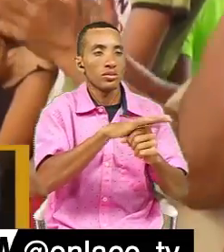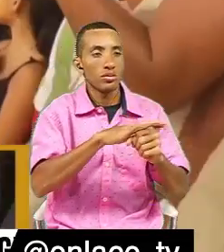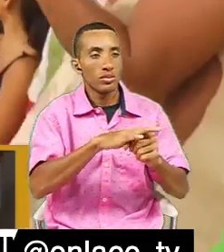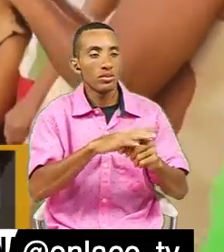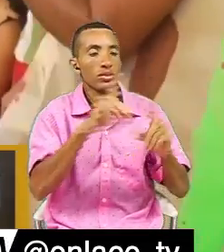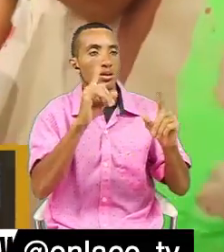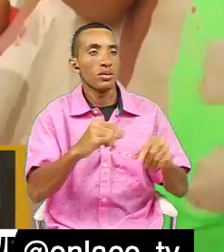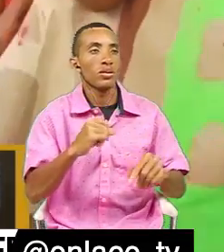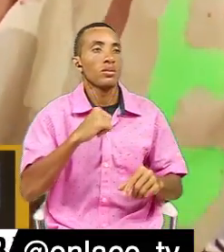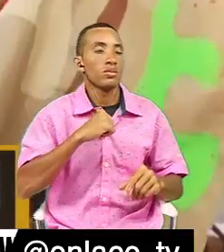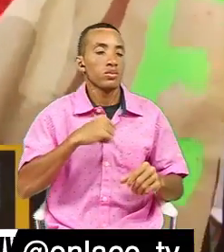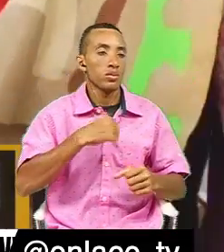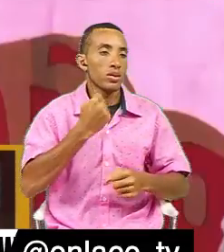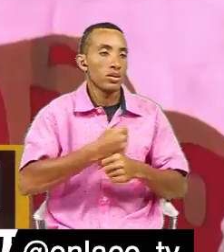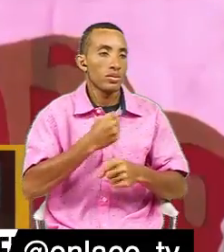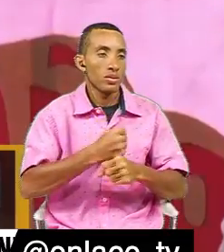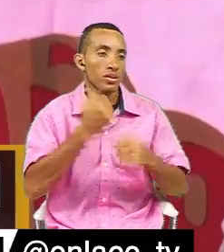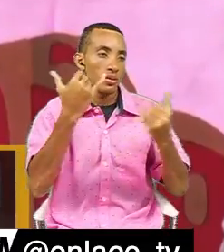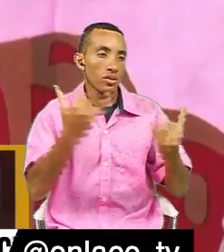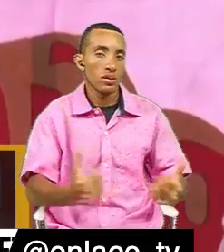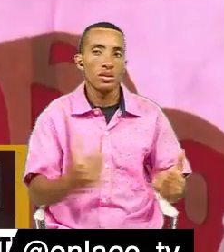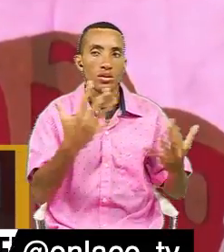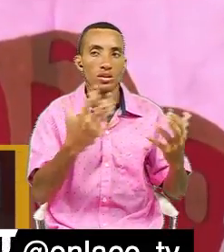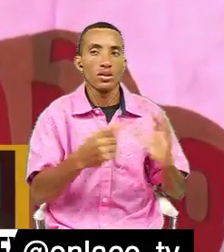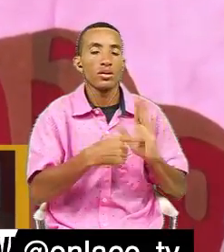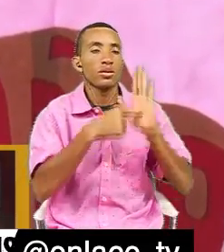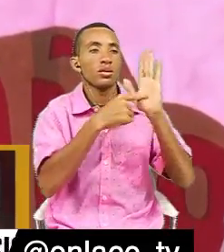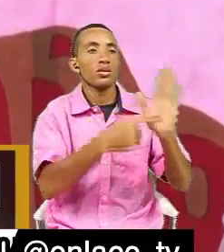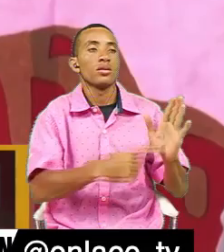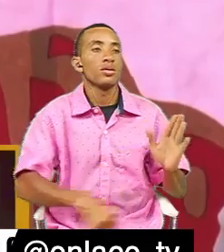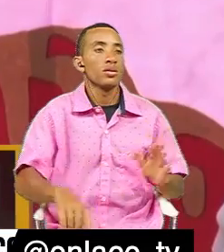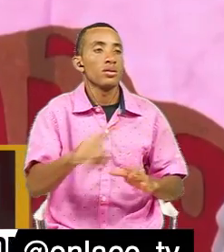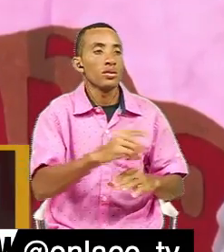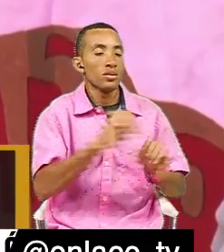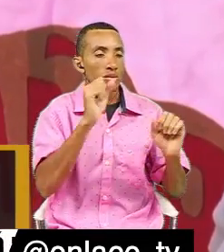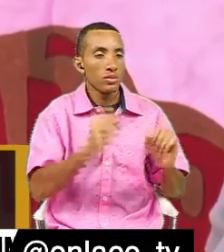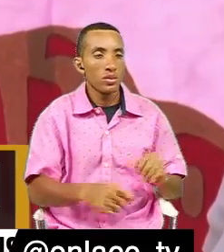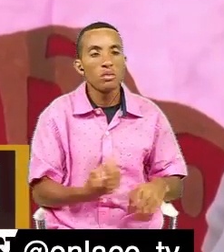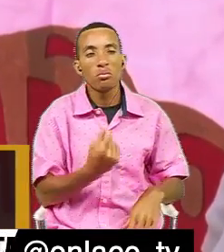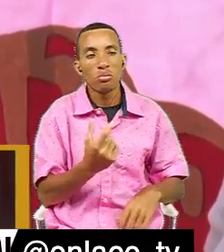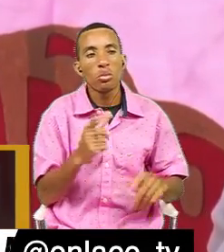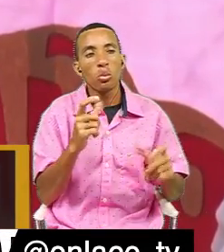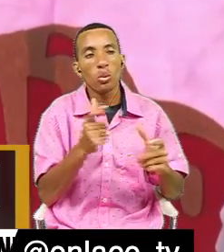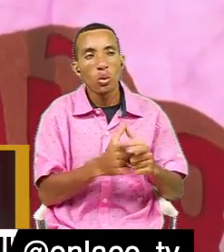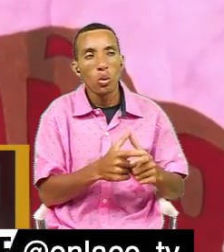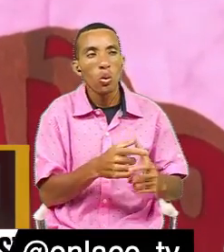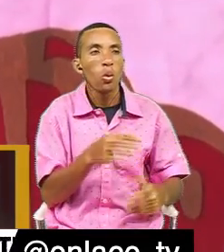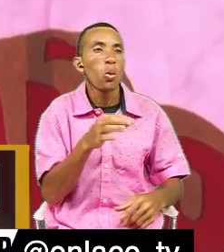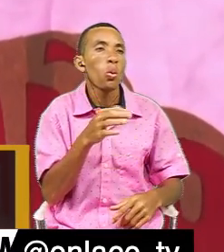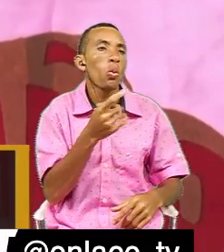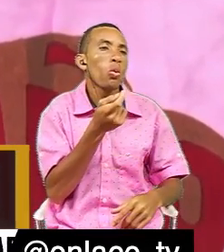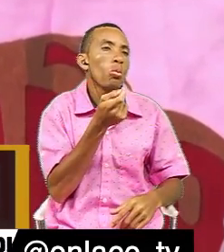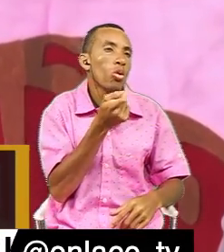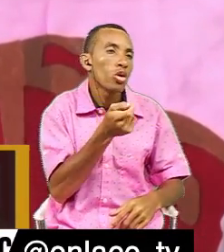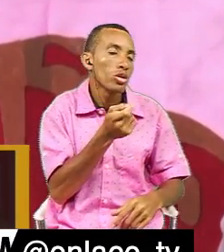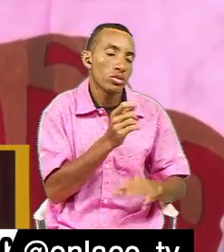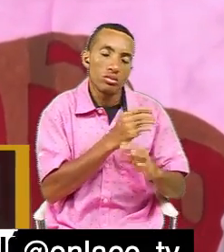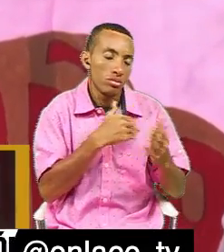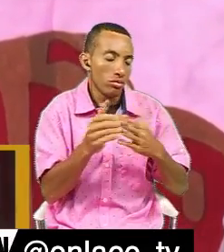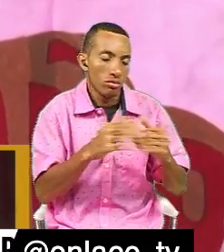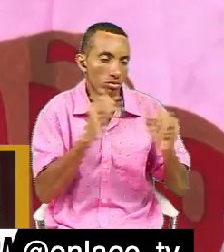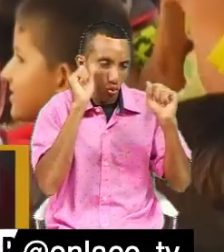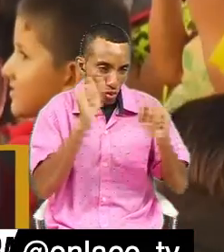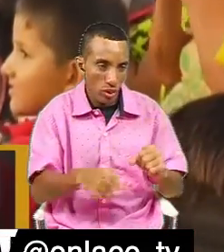Tenemos un gran trabajo y hoy queremos mostrar que con las uñas, como dice usted, hemos hecho este reinado, pero esta